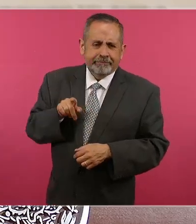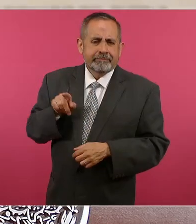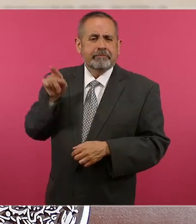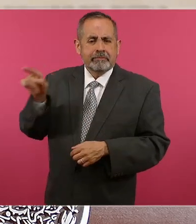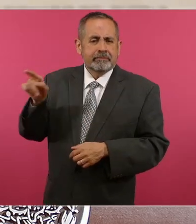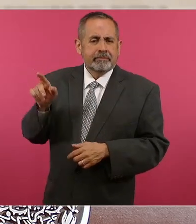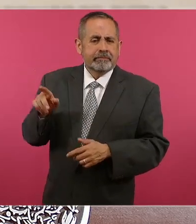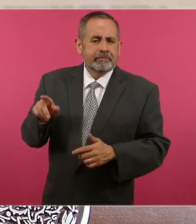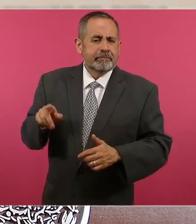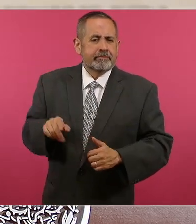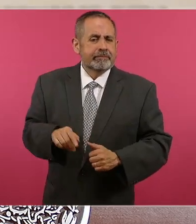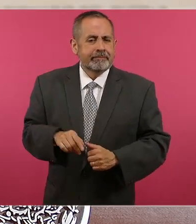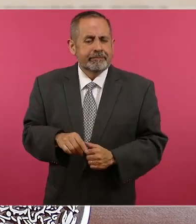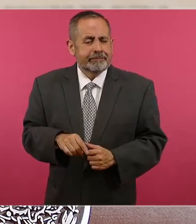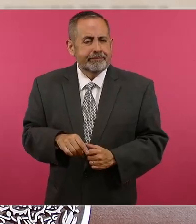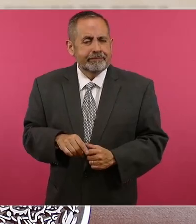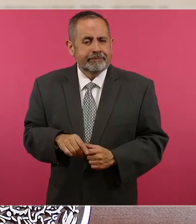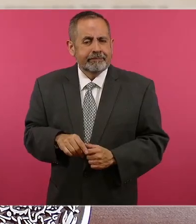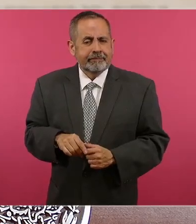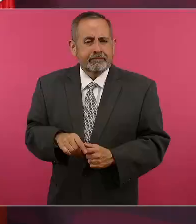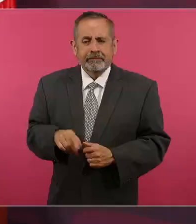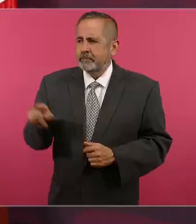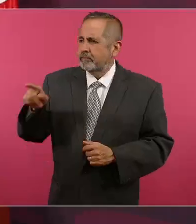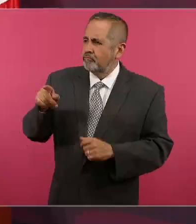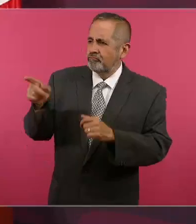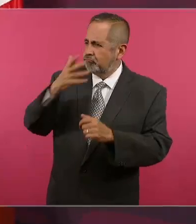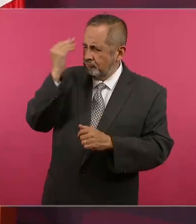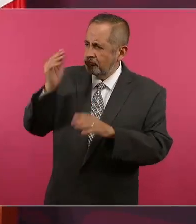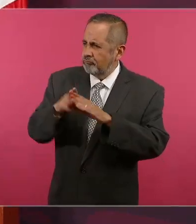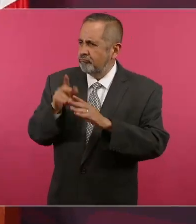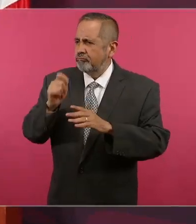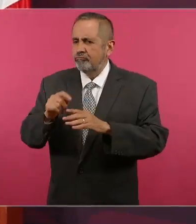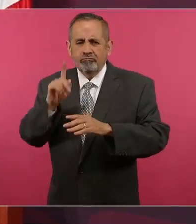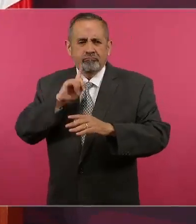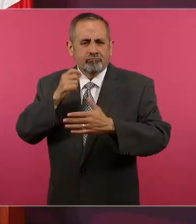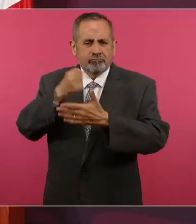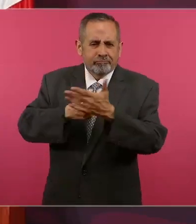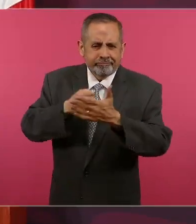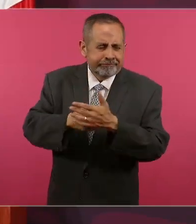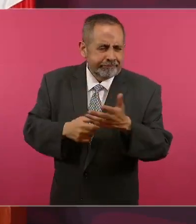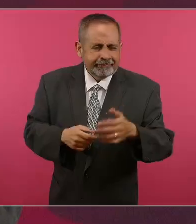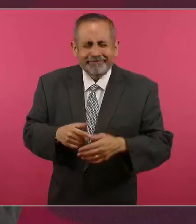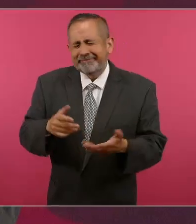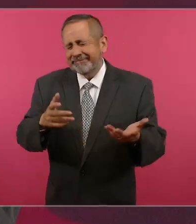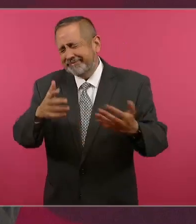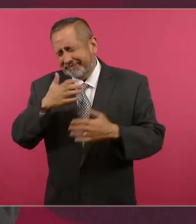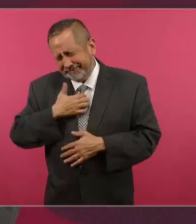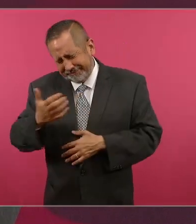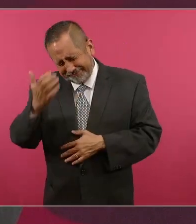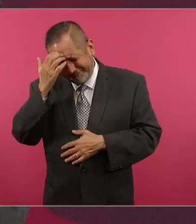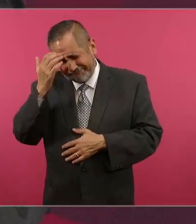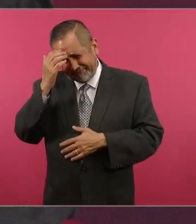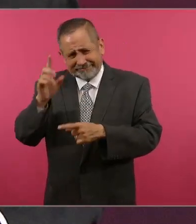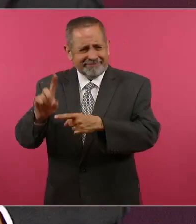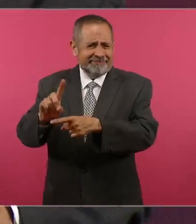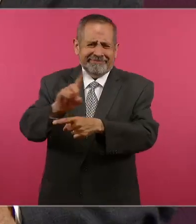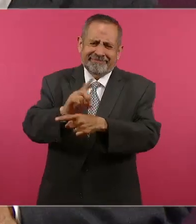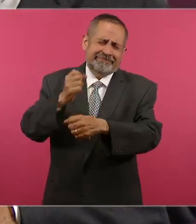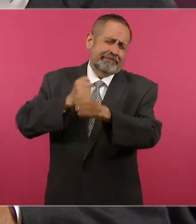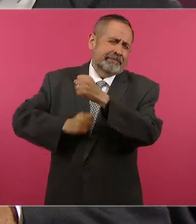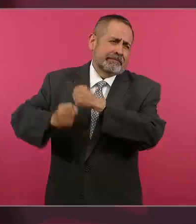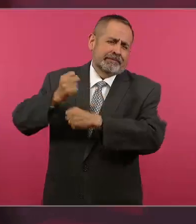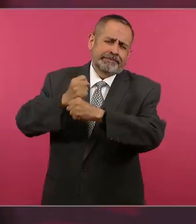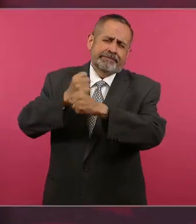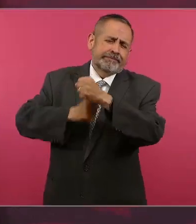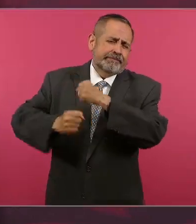es el movimiento feminista. Sí lo conozco desde hace años, desde